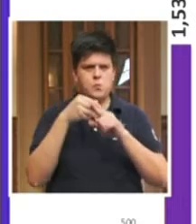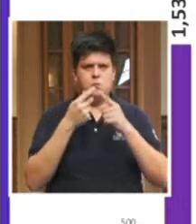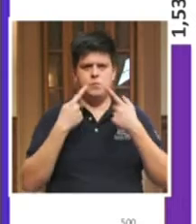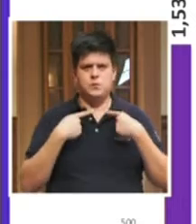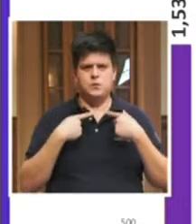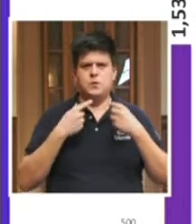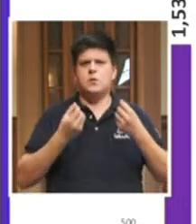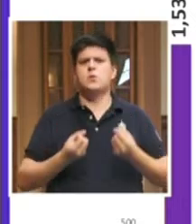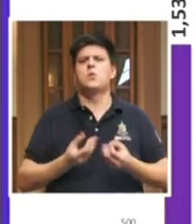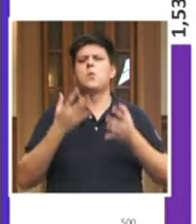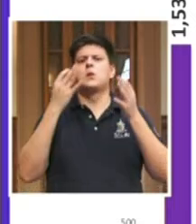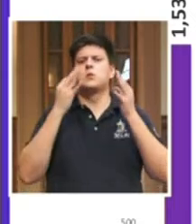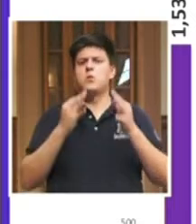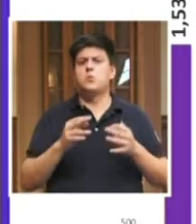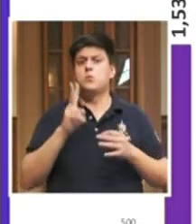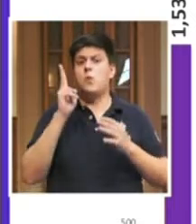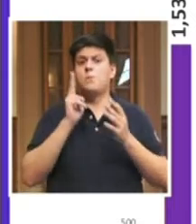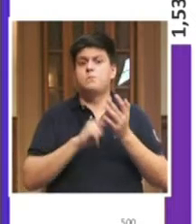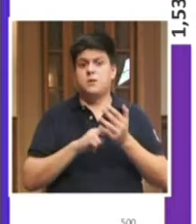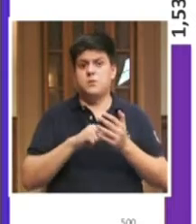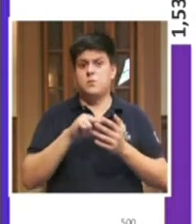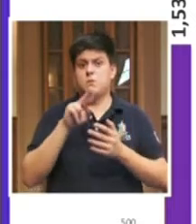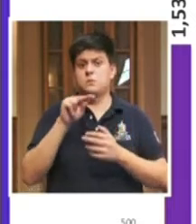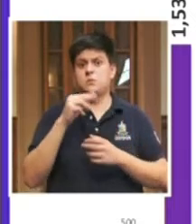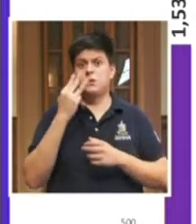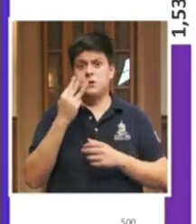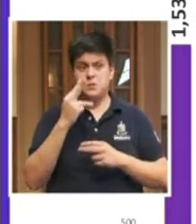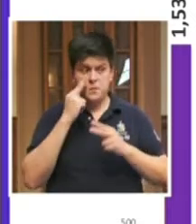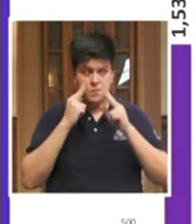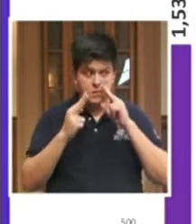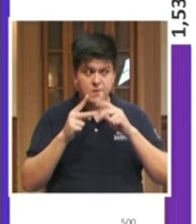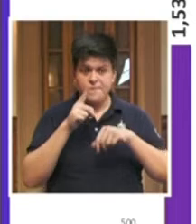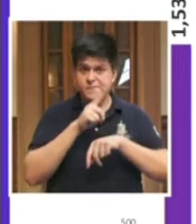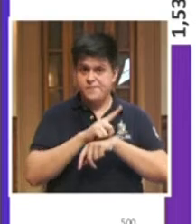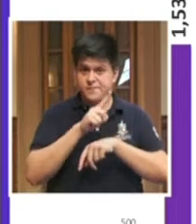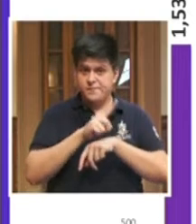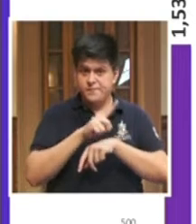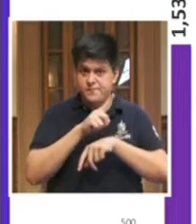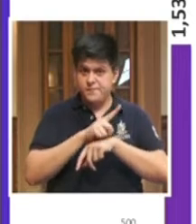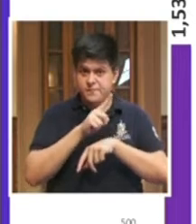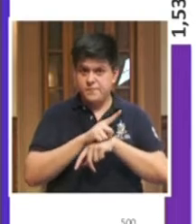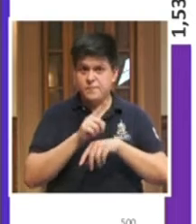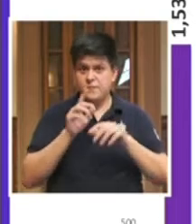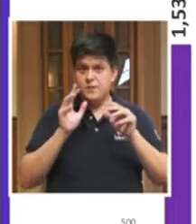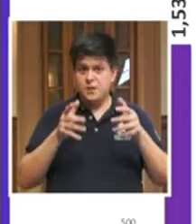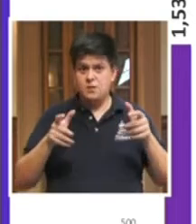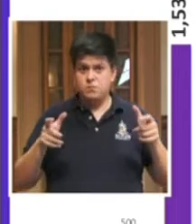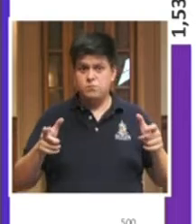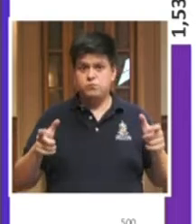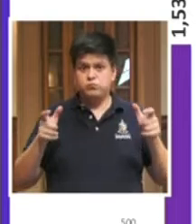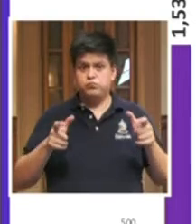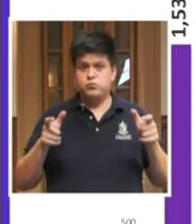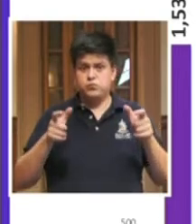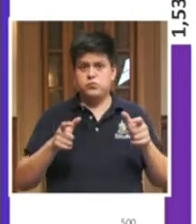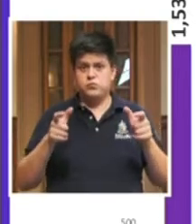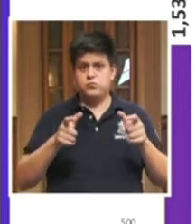2.083 contagios. Observen cómo día a día vamos disminuyendo los